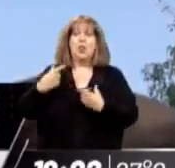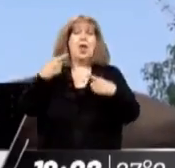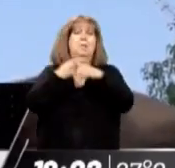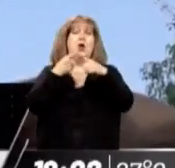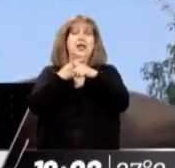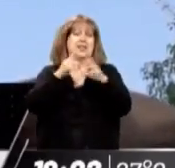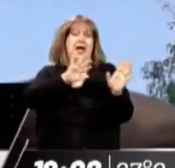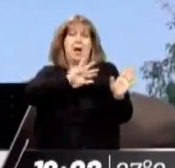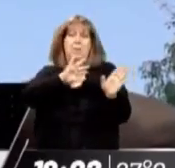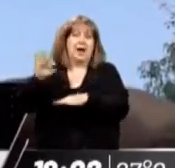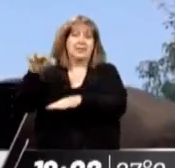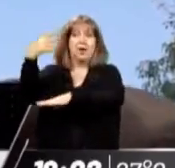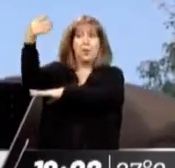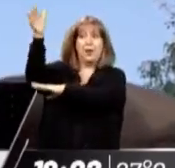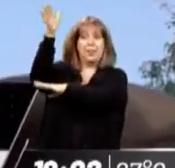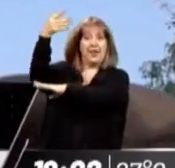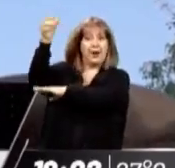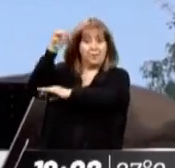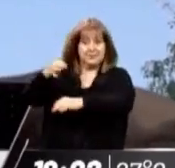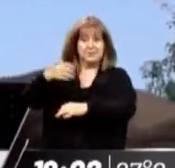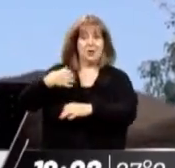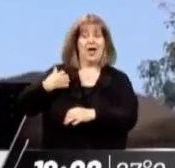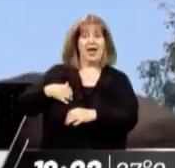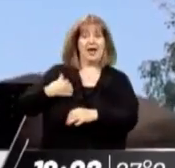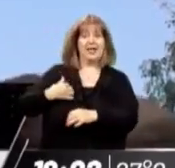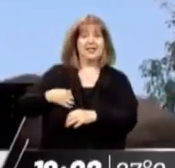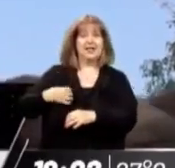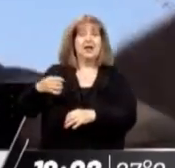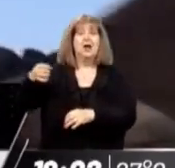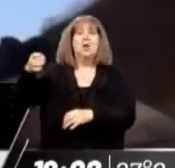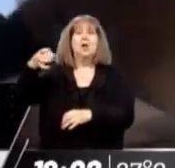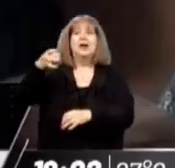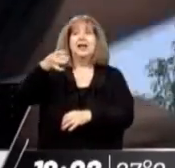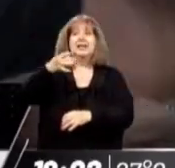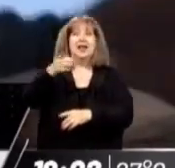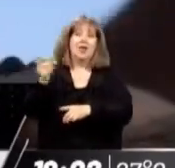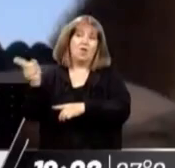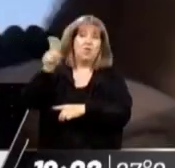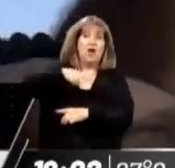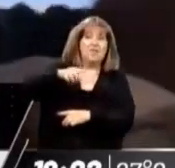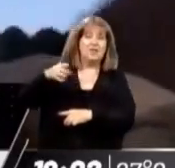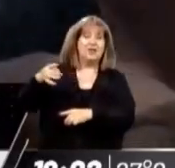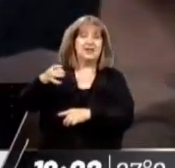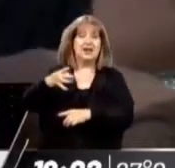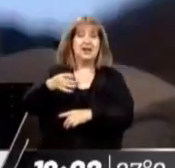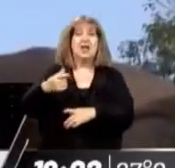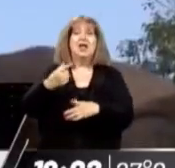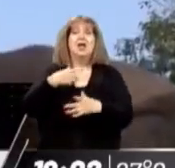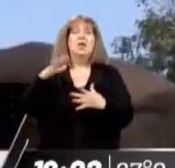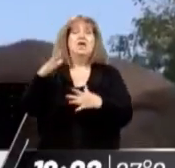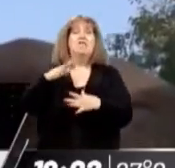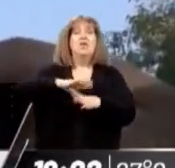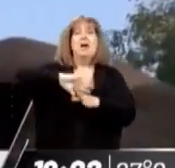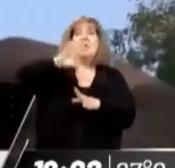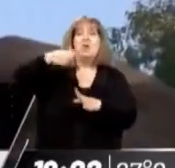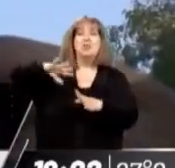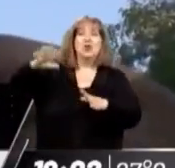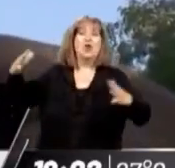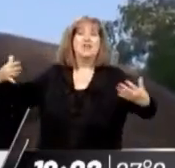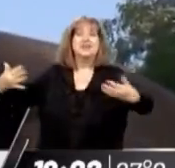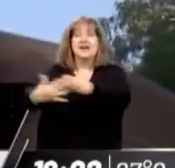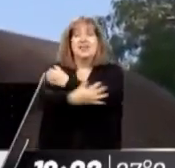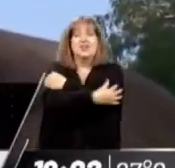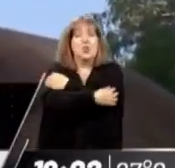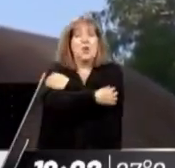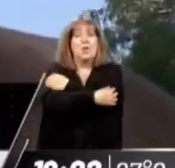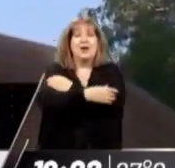políticos, con la bandera argentina, porque el tren de vuelta viene a abrazar a la cordillera.